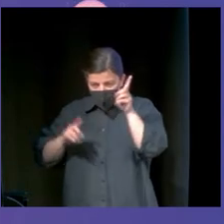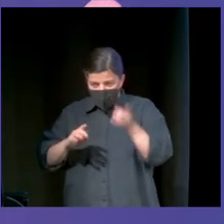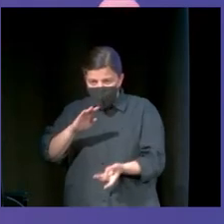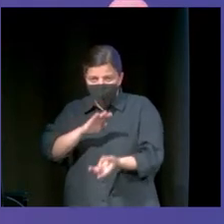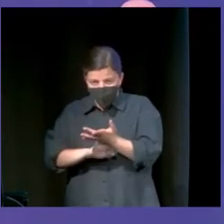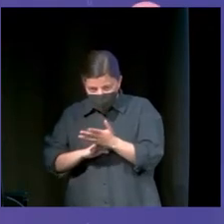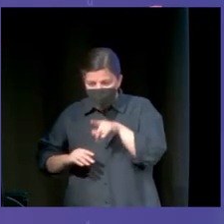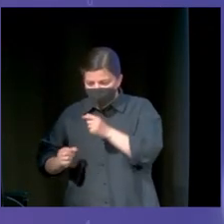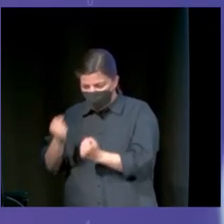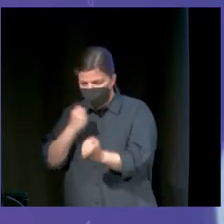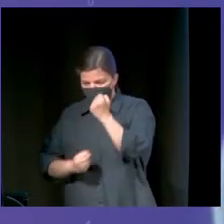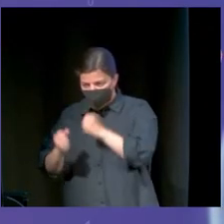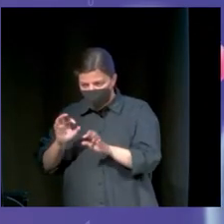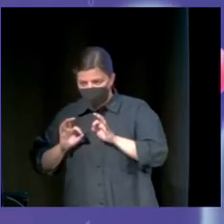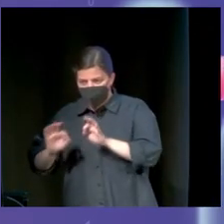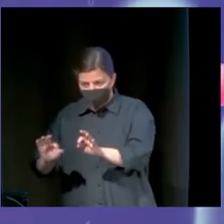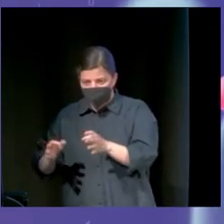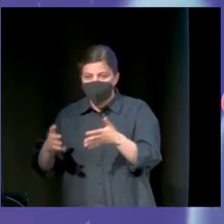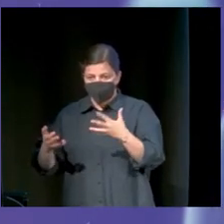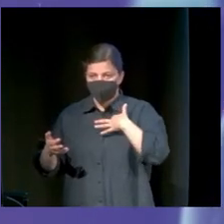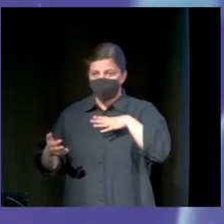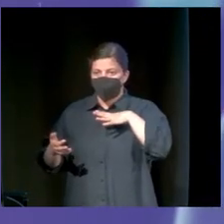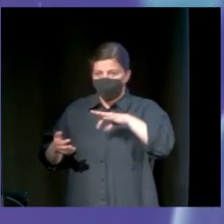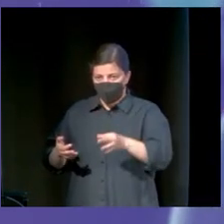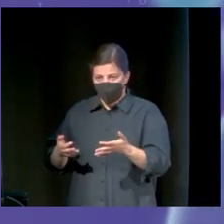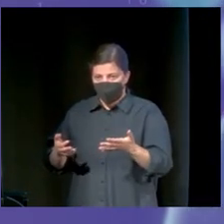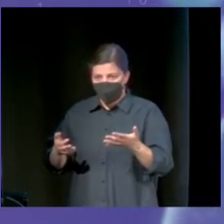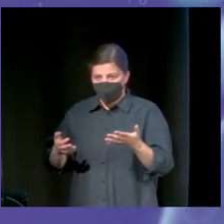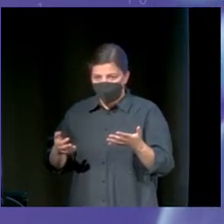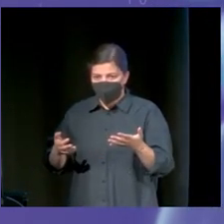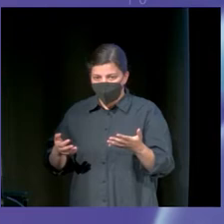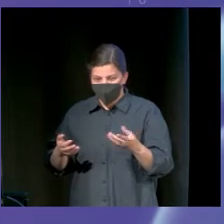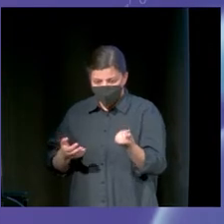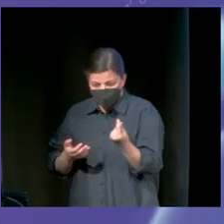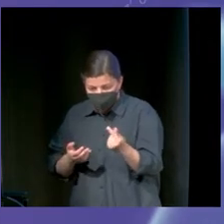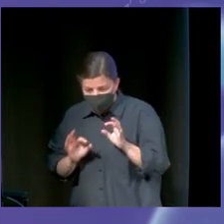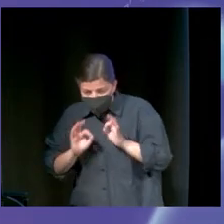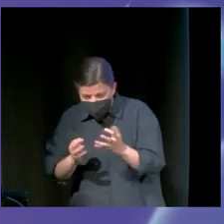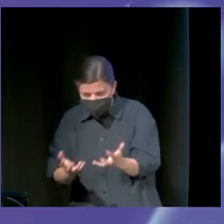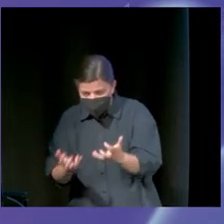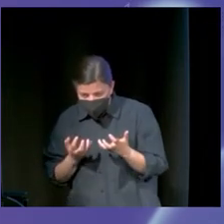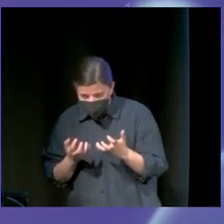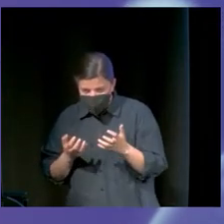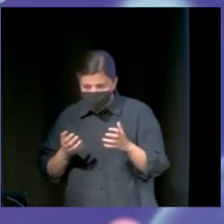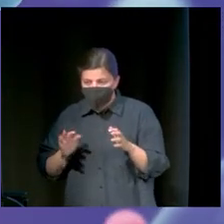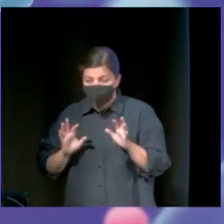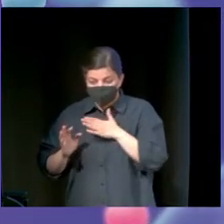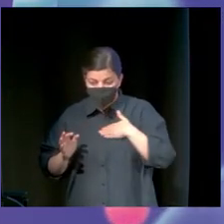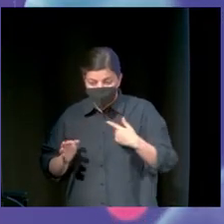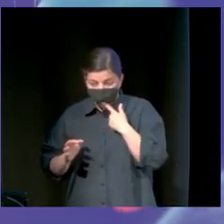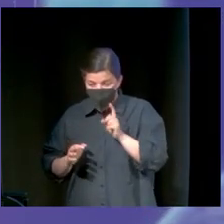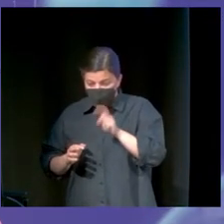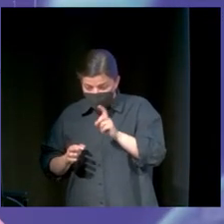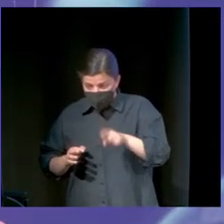y va a tener y voy a poder tener esto voy a poder ganar dinero de esta manera o se va a ser en tres